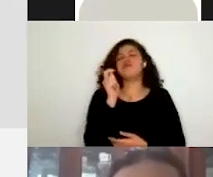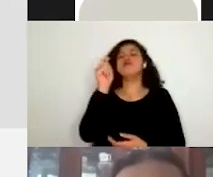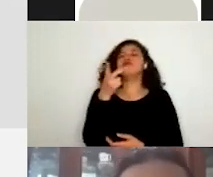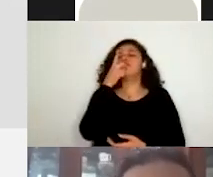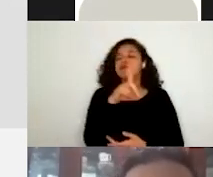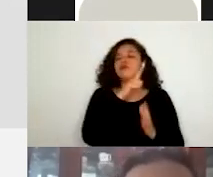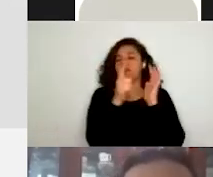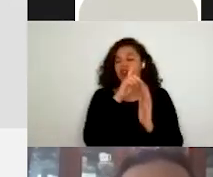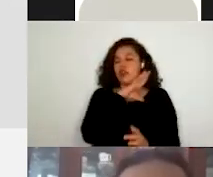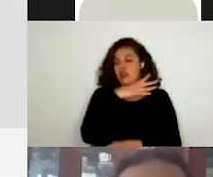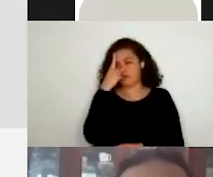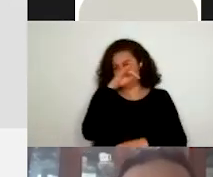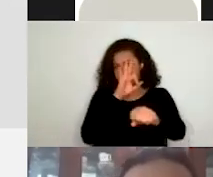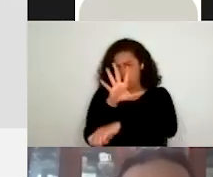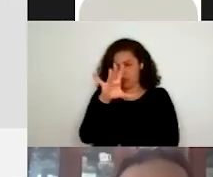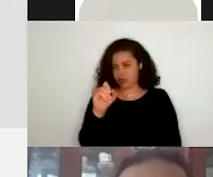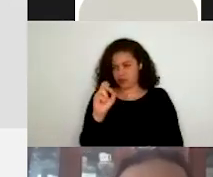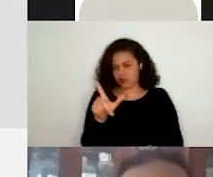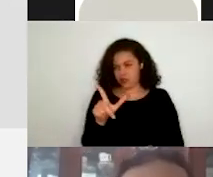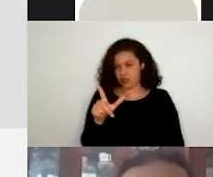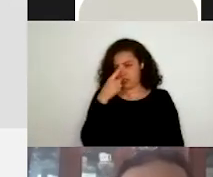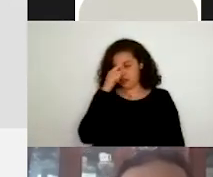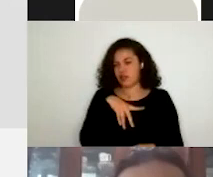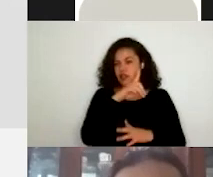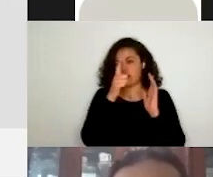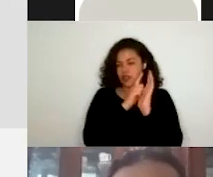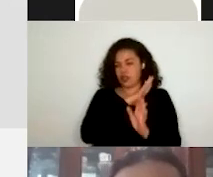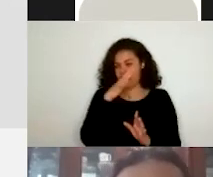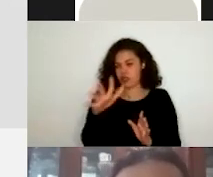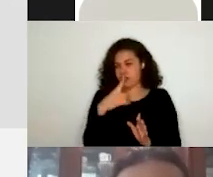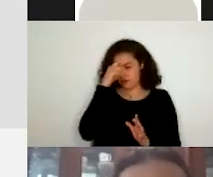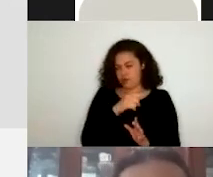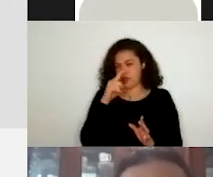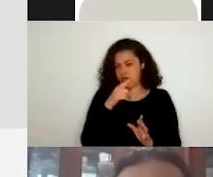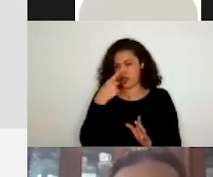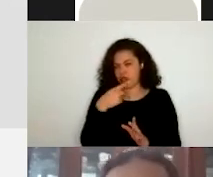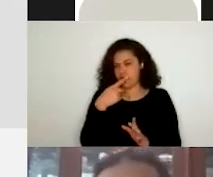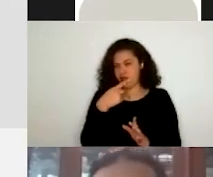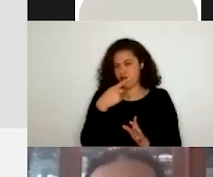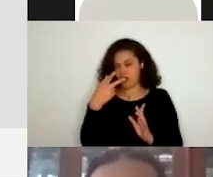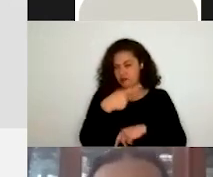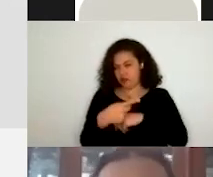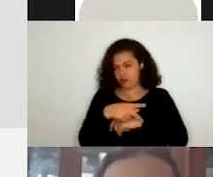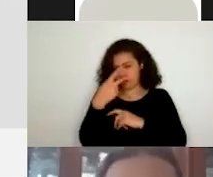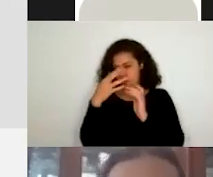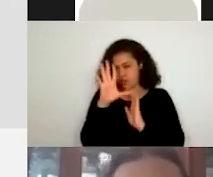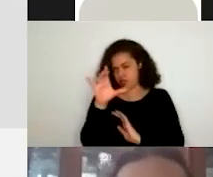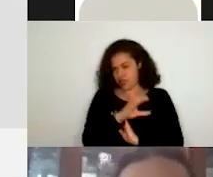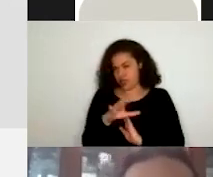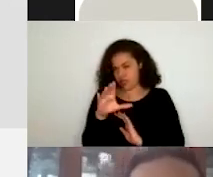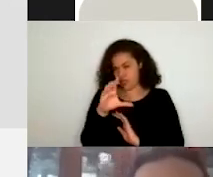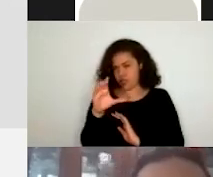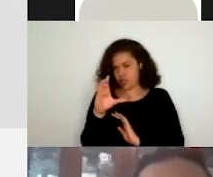Ley General de Protección Civil y la Ley de Gestión Integral de Riesgos y Protección Civil y su reglamento, se establecen las siguientes.